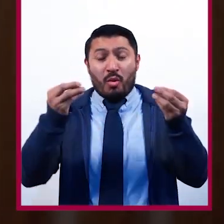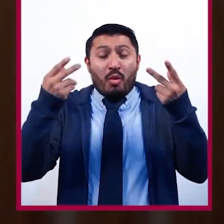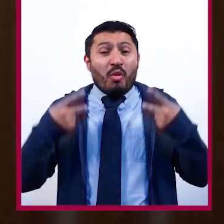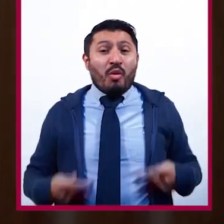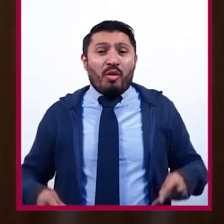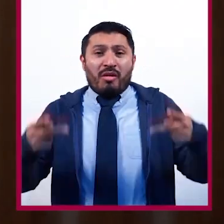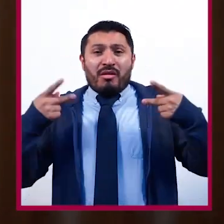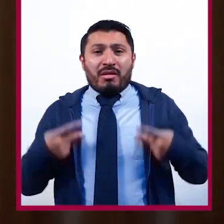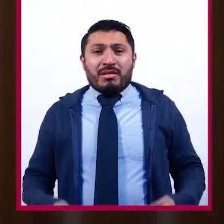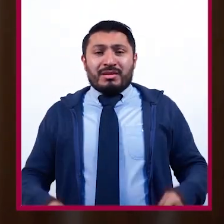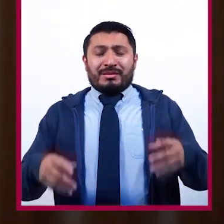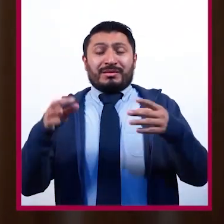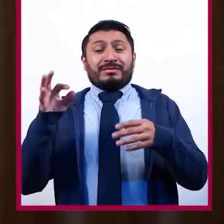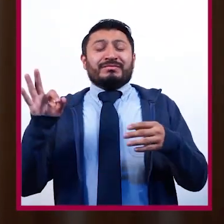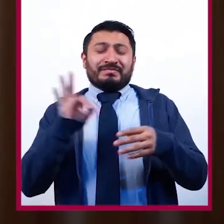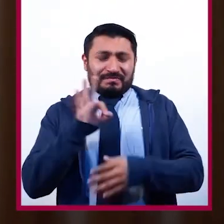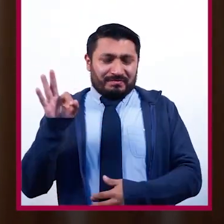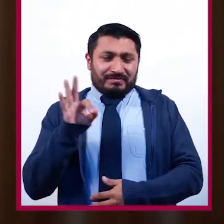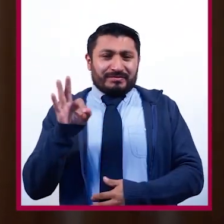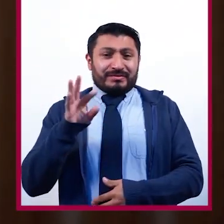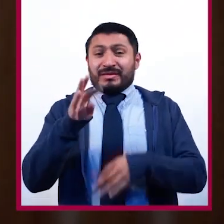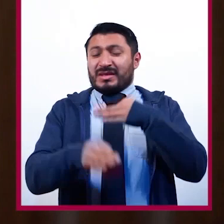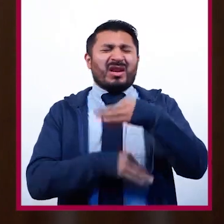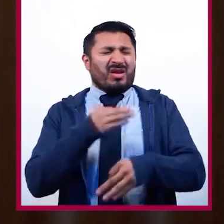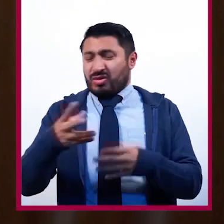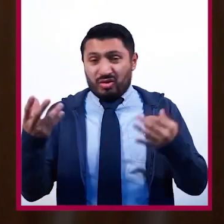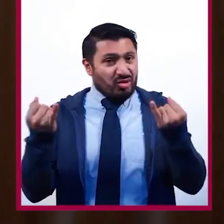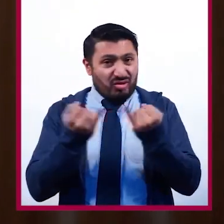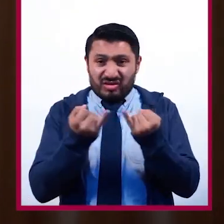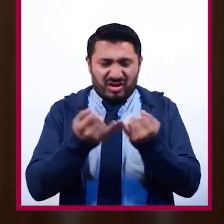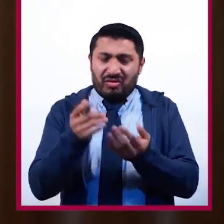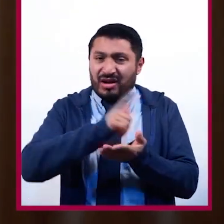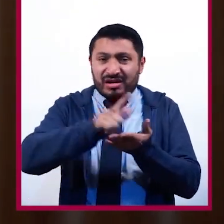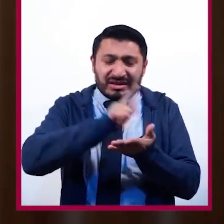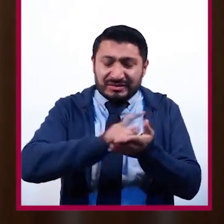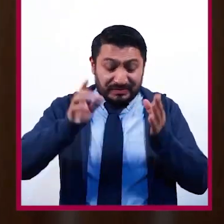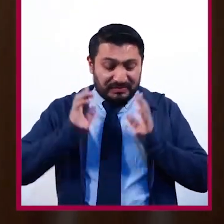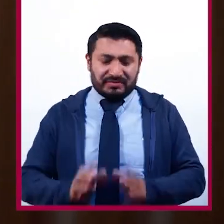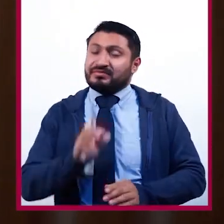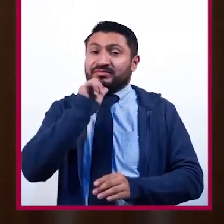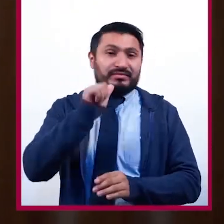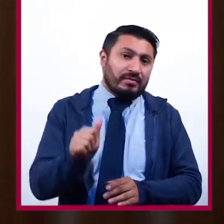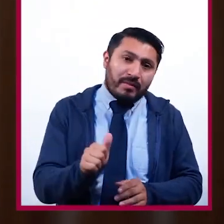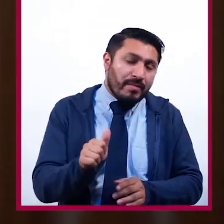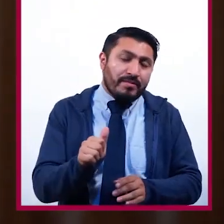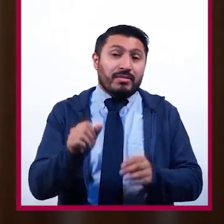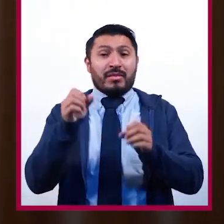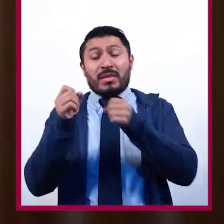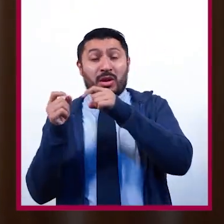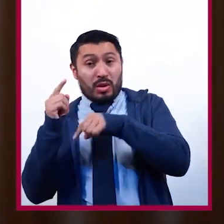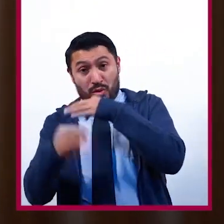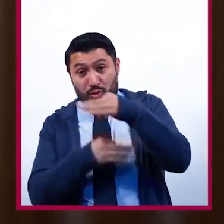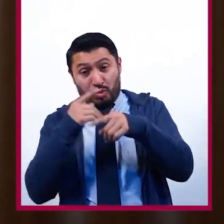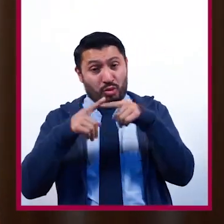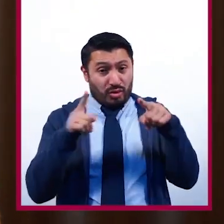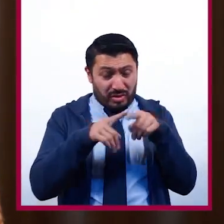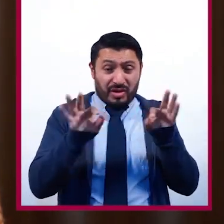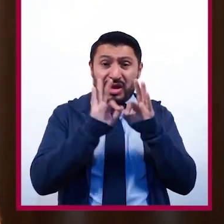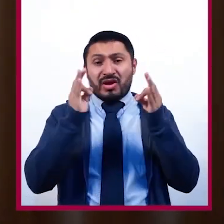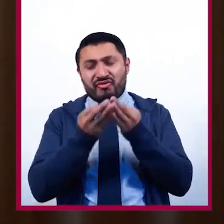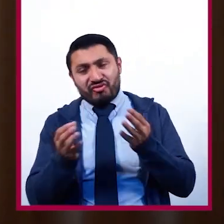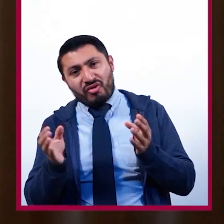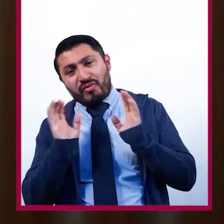gente, seguramente no todos tenemos la misma higiene, los mismos hábitos alimenticios, la